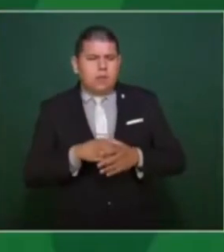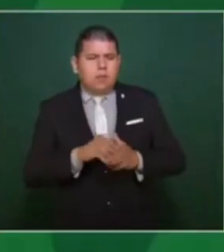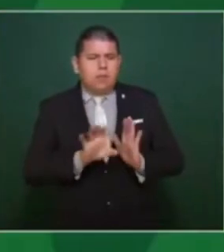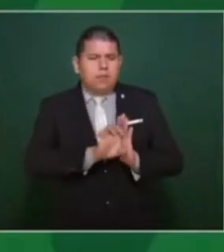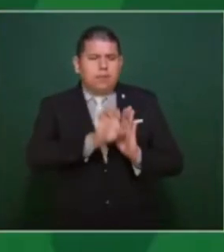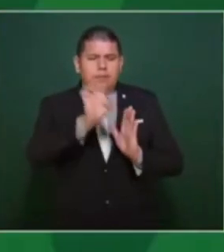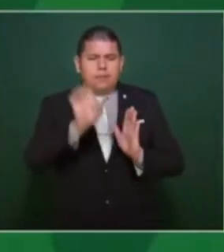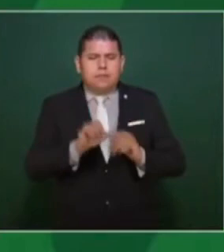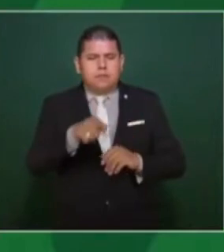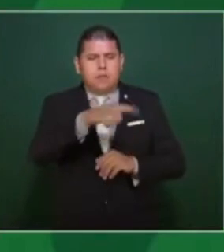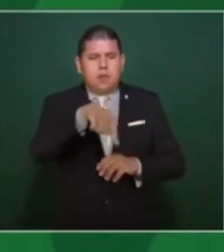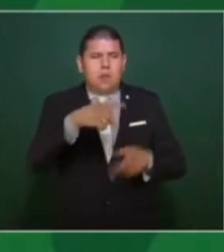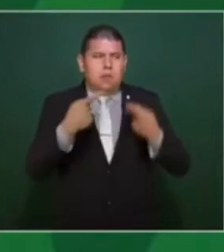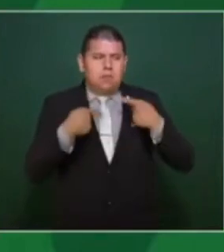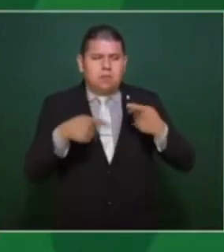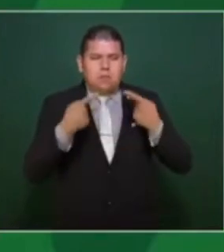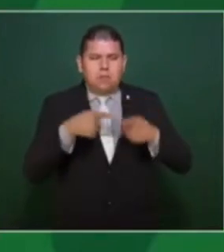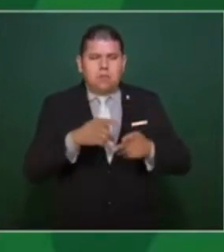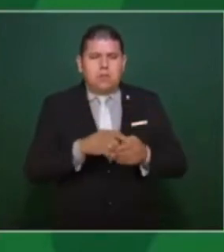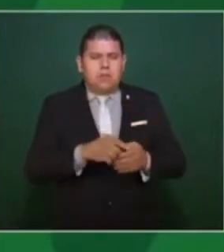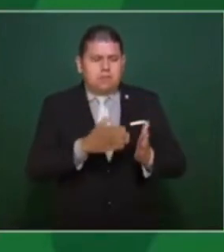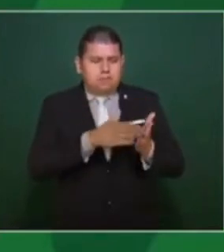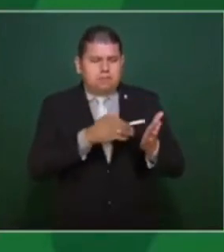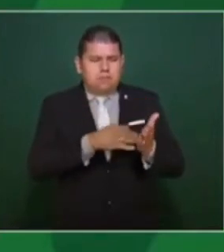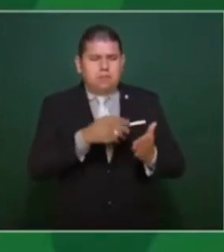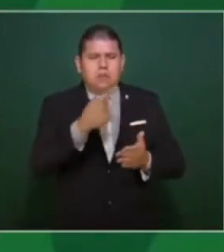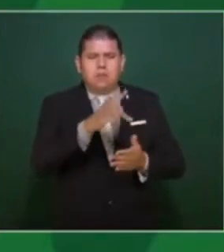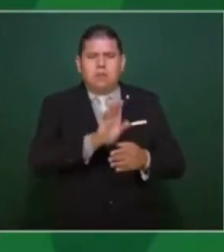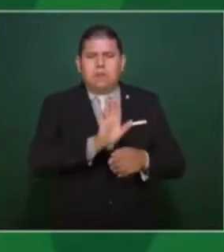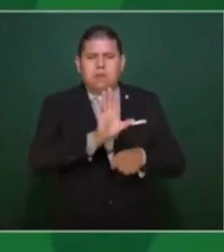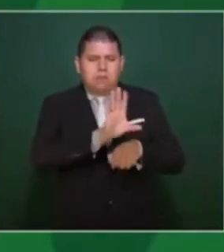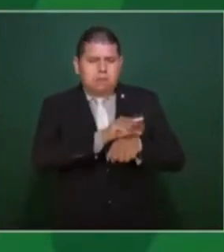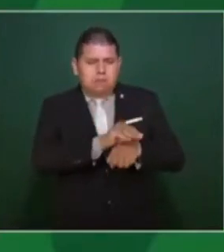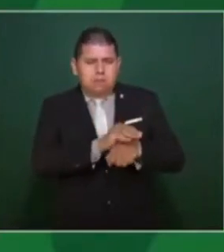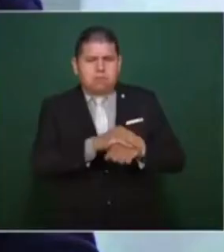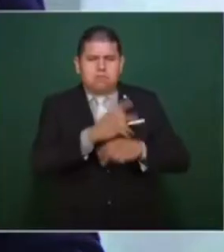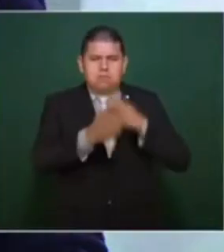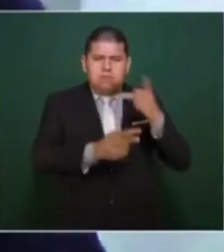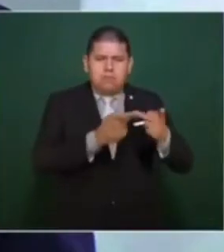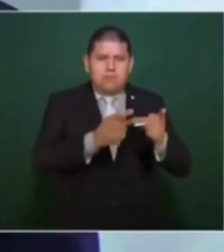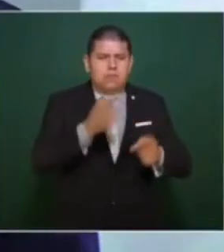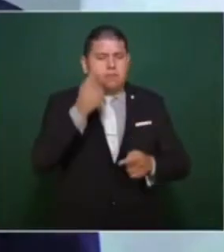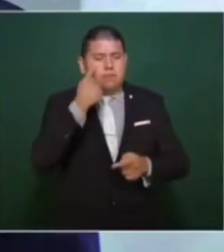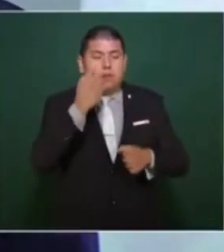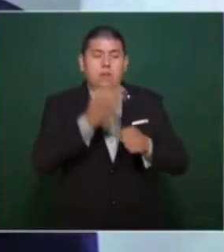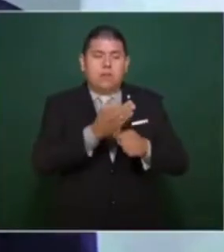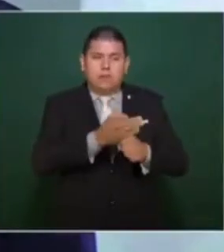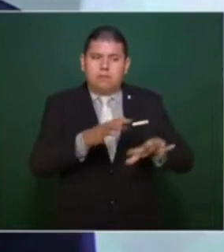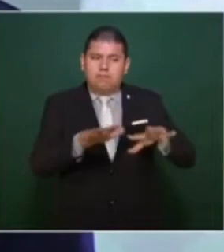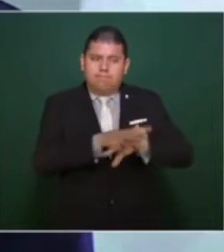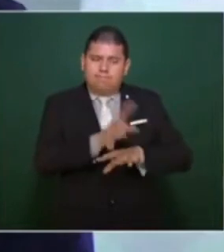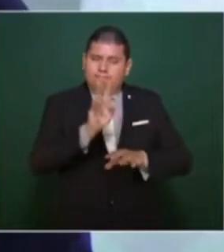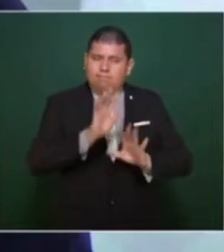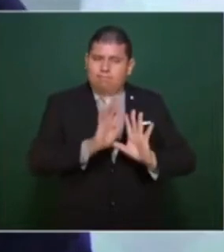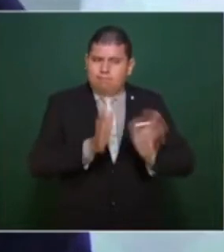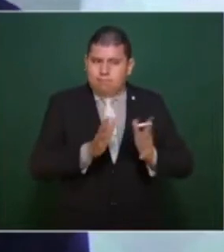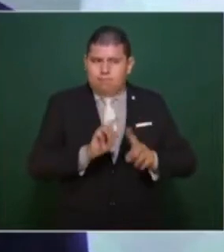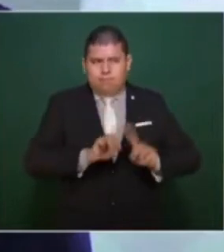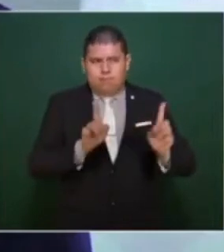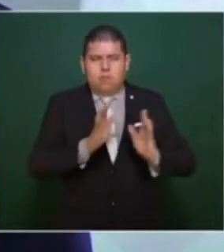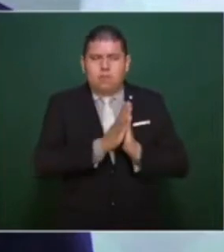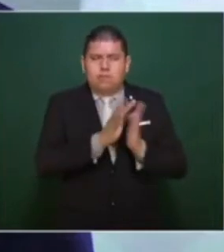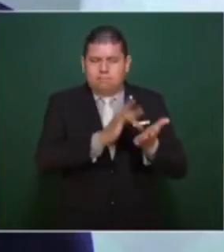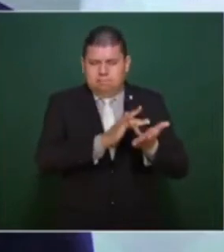tienen los permisos, las concesiones, lo mismo, que ya son otros tiempos, y que nos ayuden.